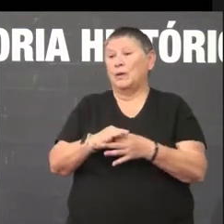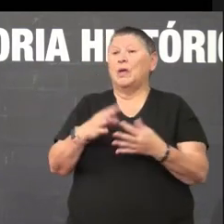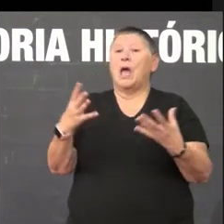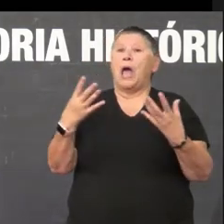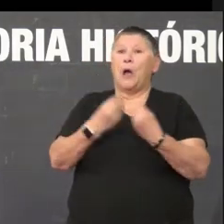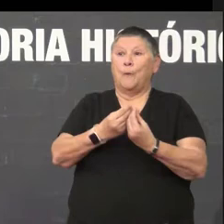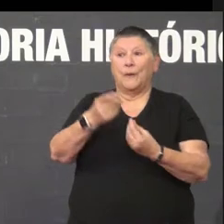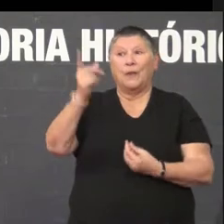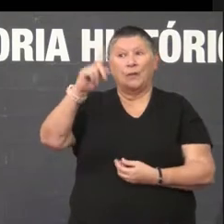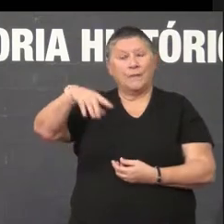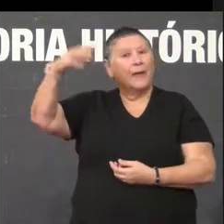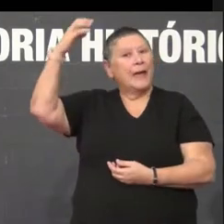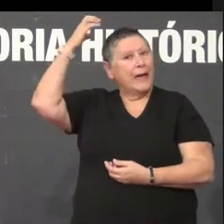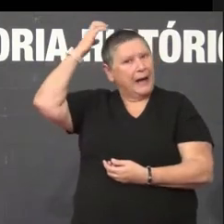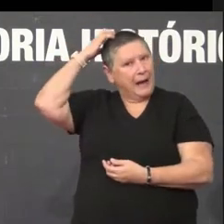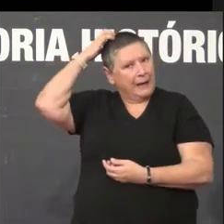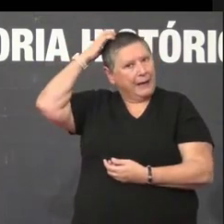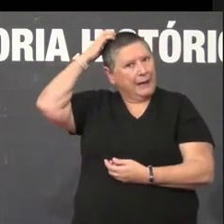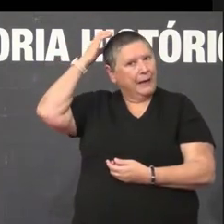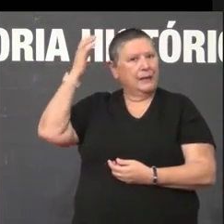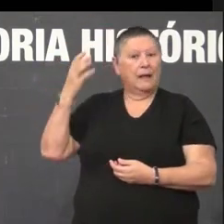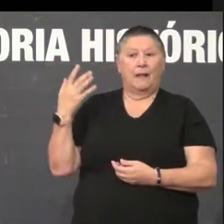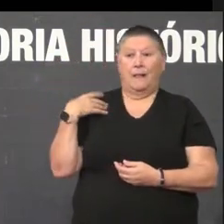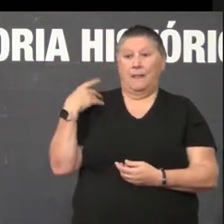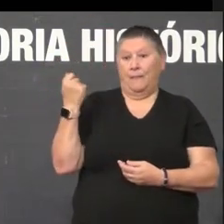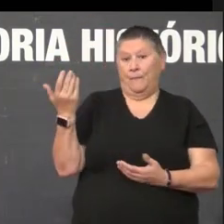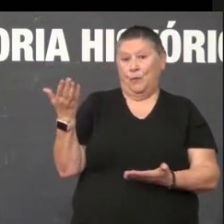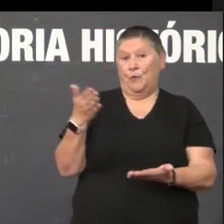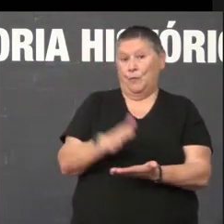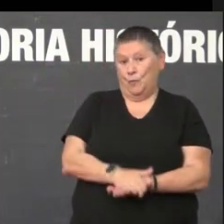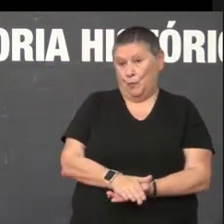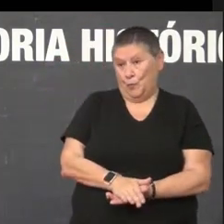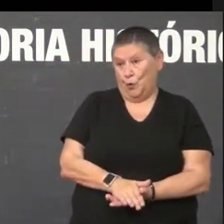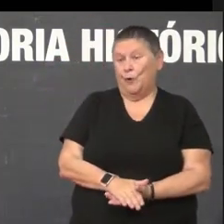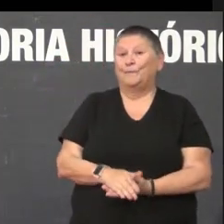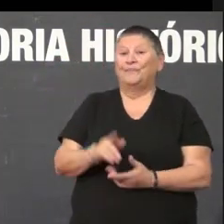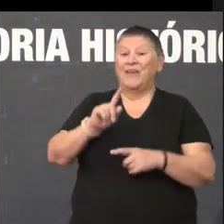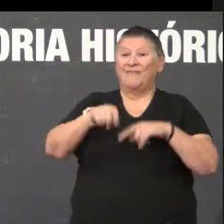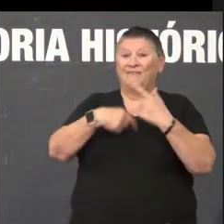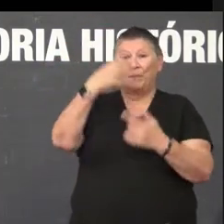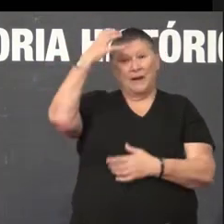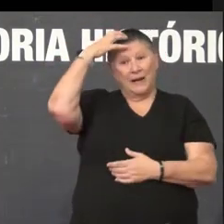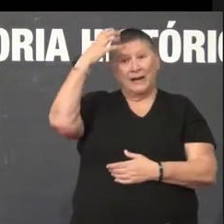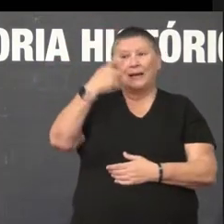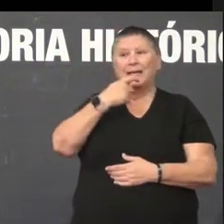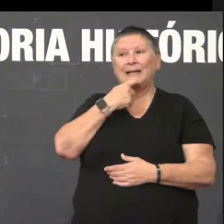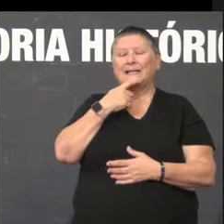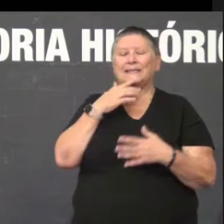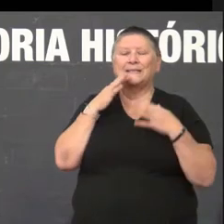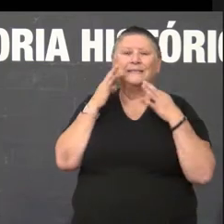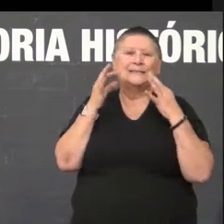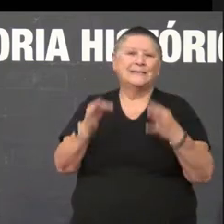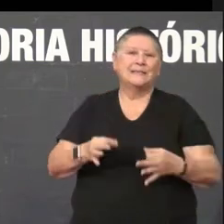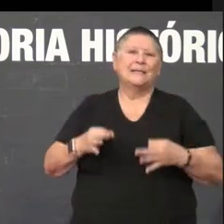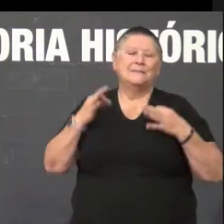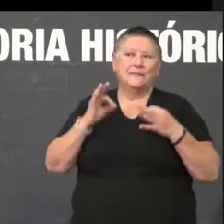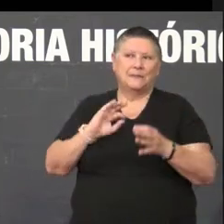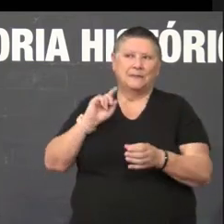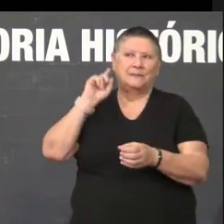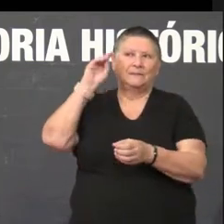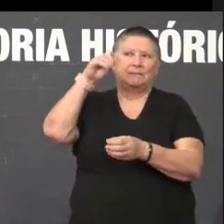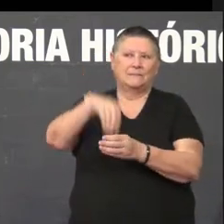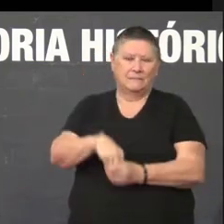que tamén finou non hai moito tempo. A familia real inglesa estuvo sempre vinculada á